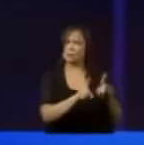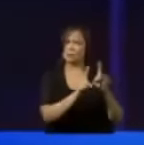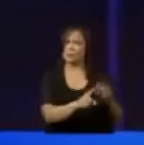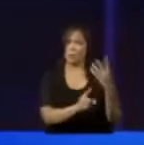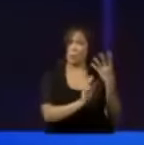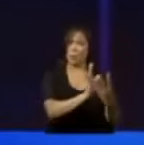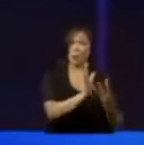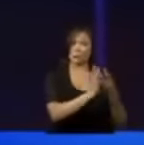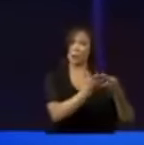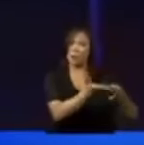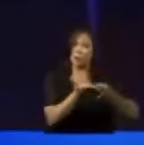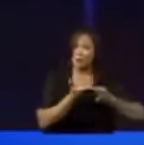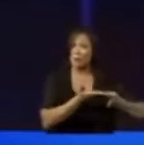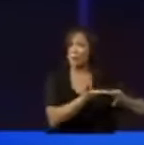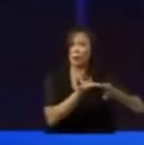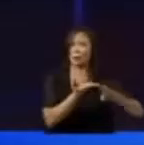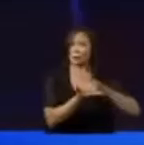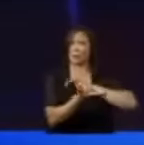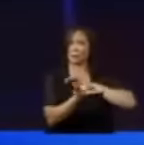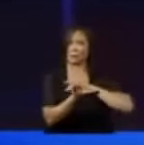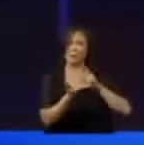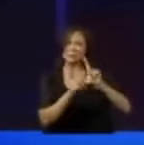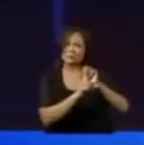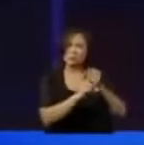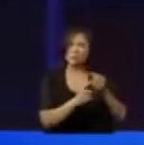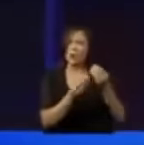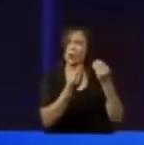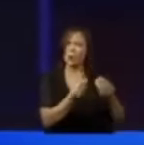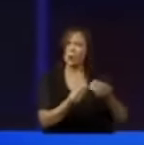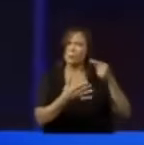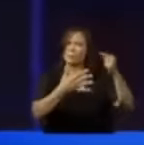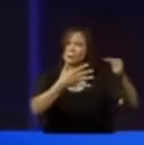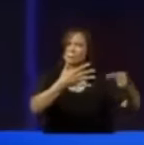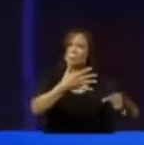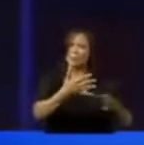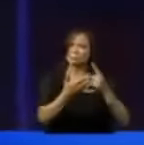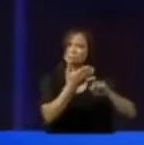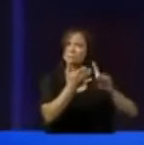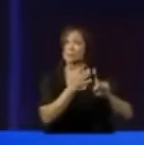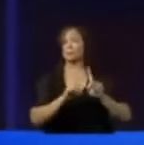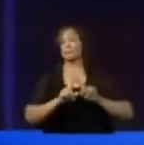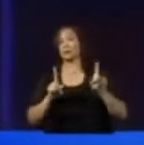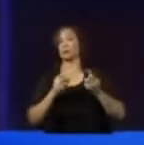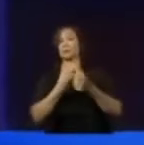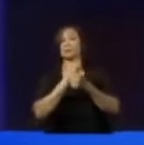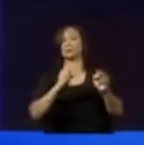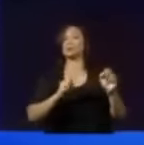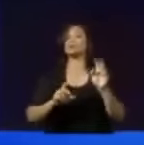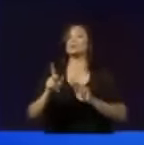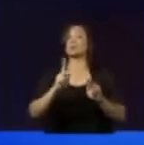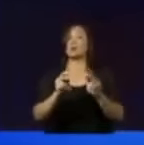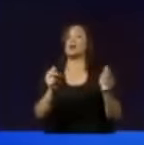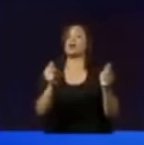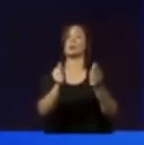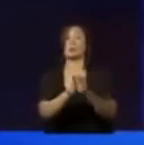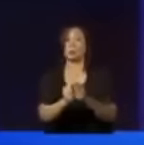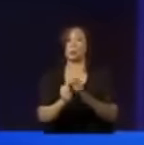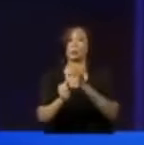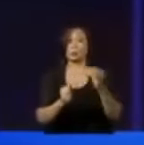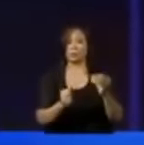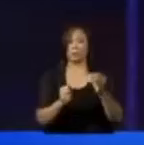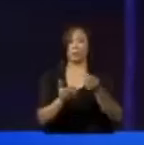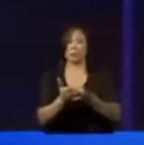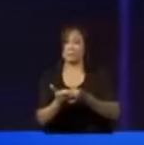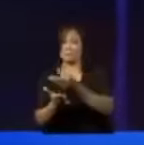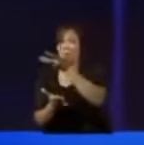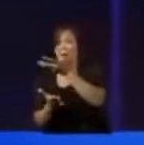4 horas en el Palacio de la Policía, revisando toda la situación en todo el territorio nacional. Claro, la seguridad ciudadana, conjuntamente con los